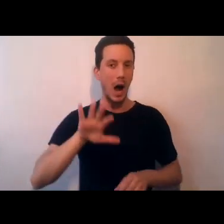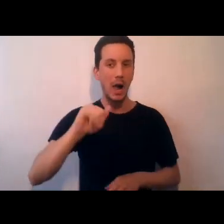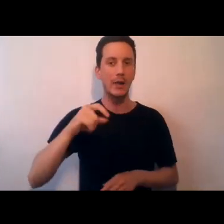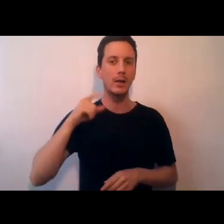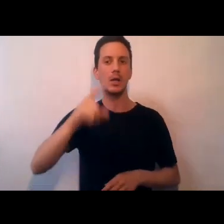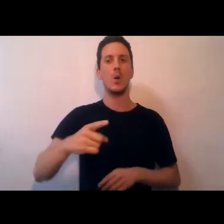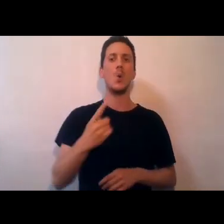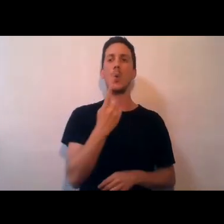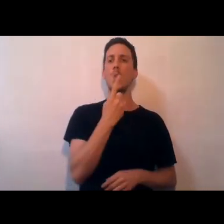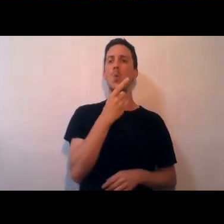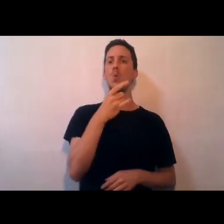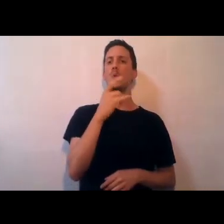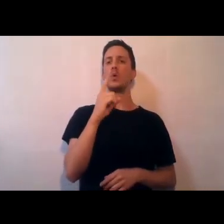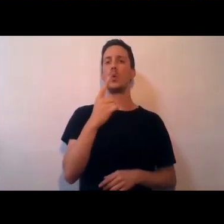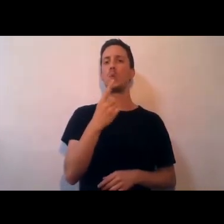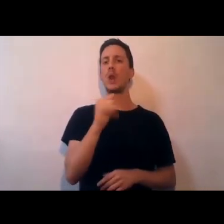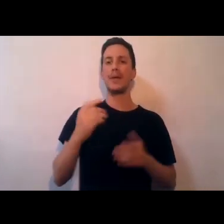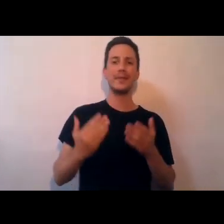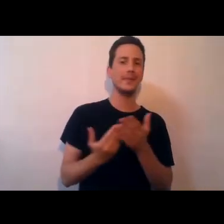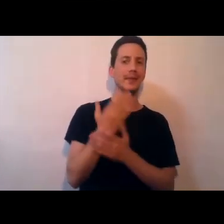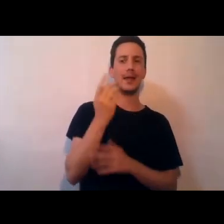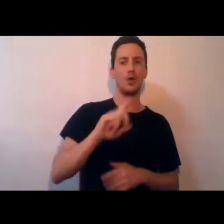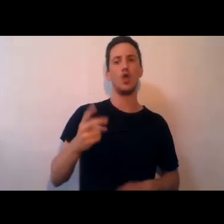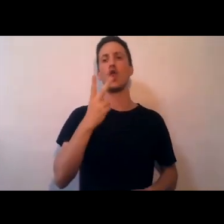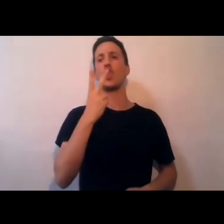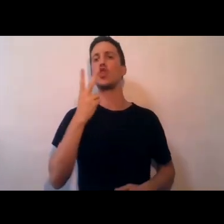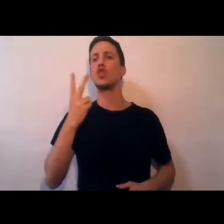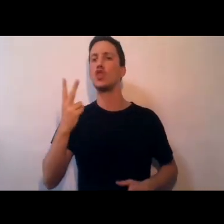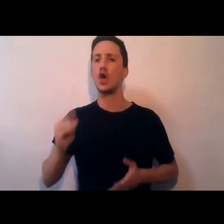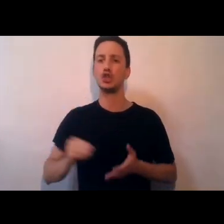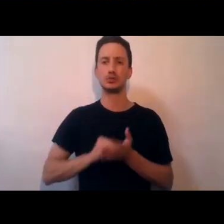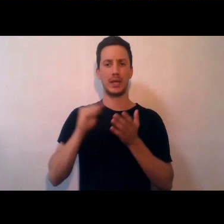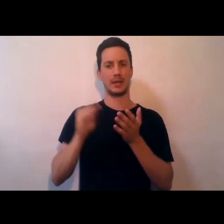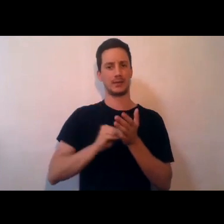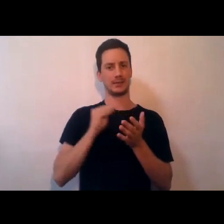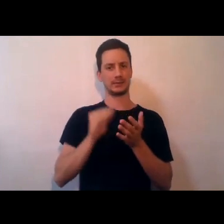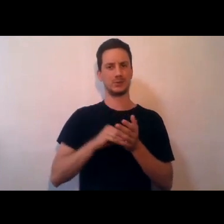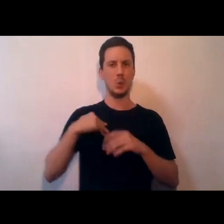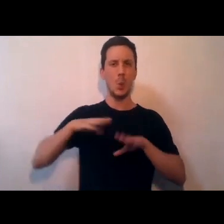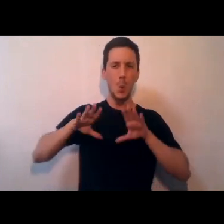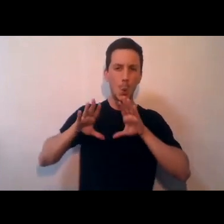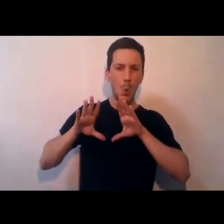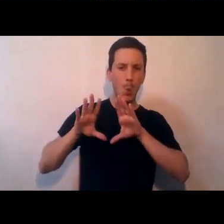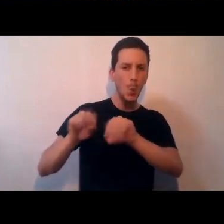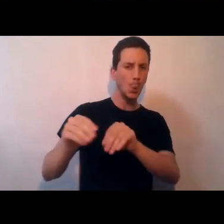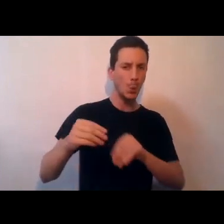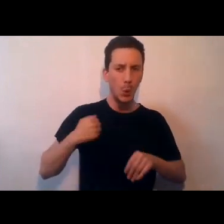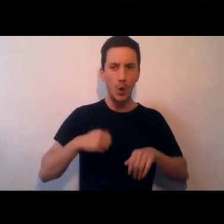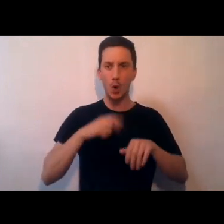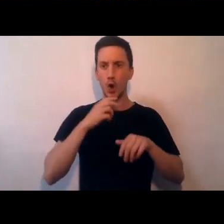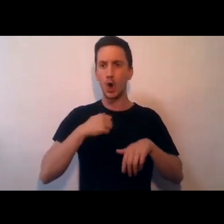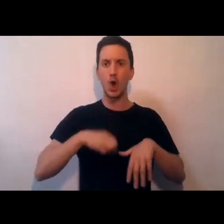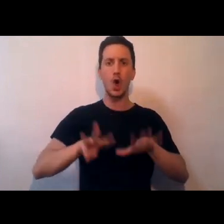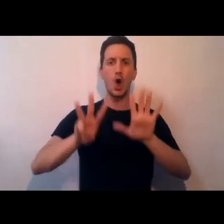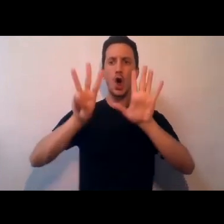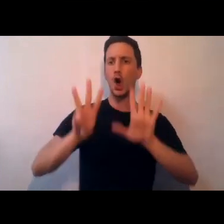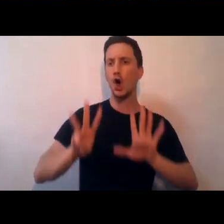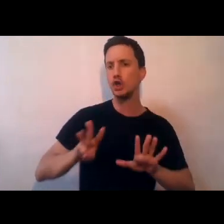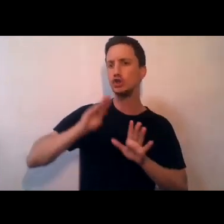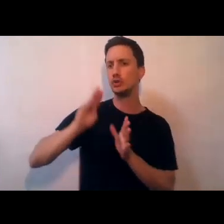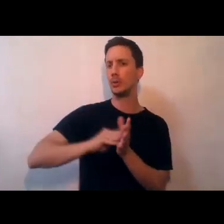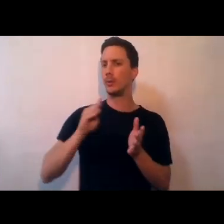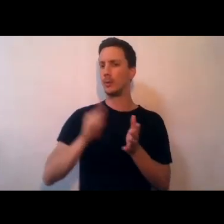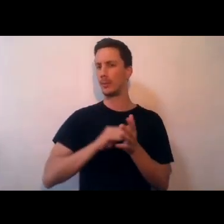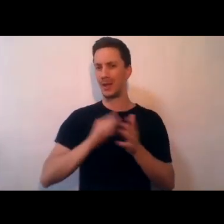No se puede aplicar 8 veces al día, no va a mejorar porque el uso excesivo también hace un taponamiento del folículo y no